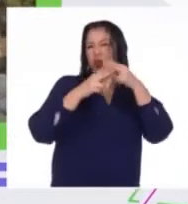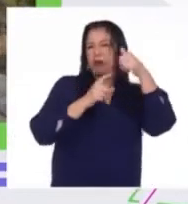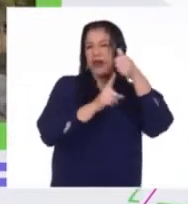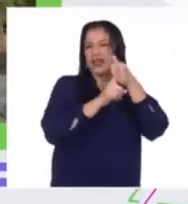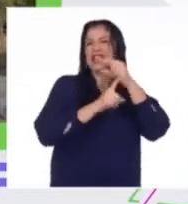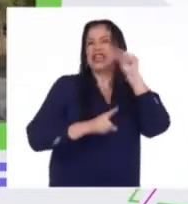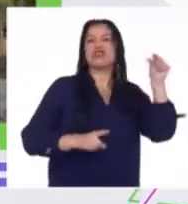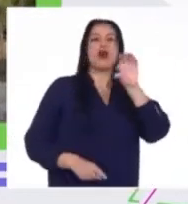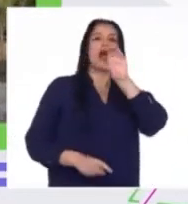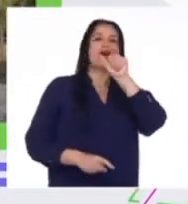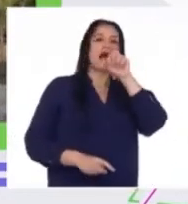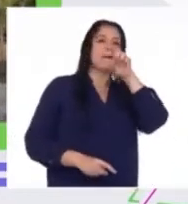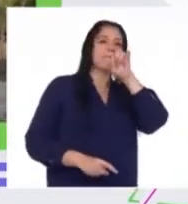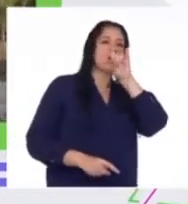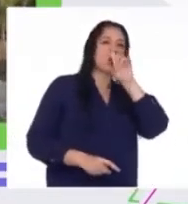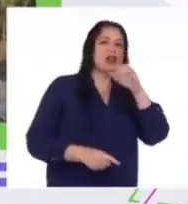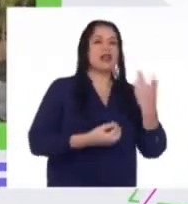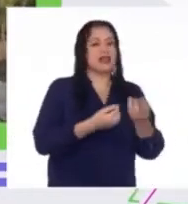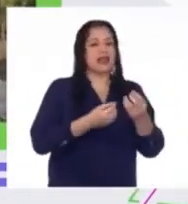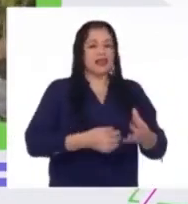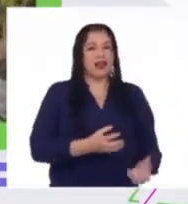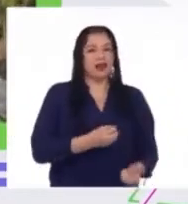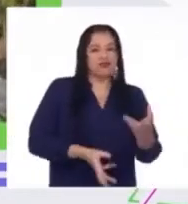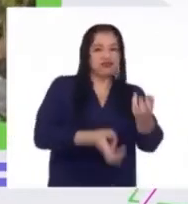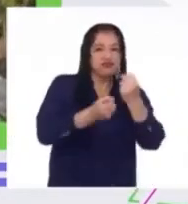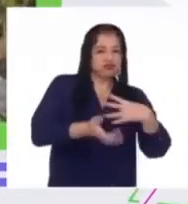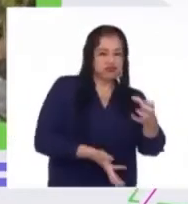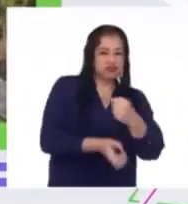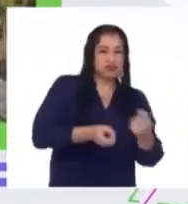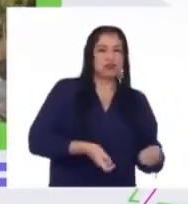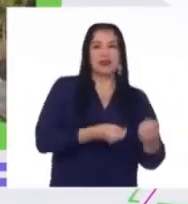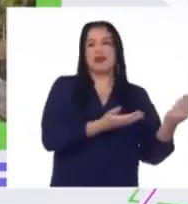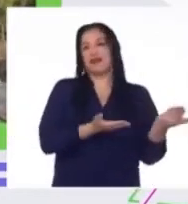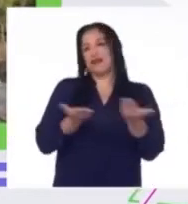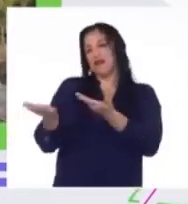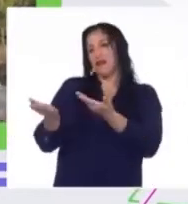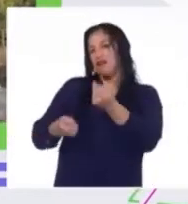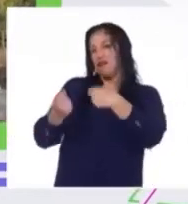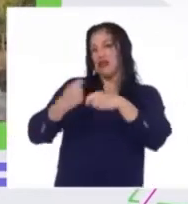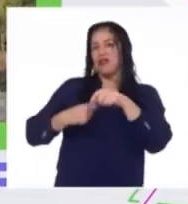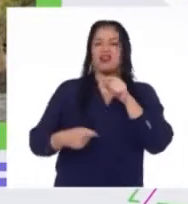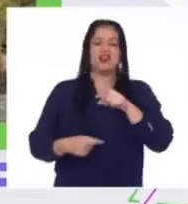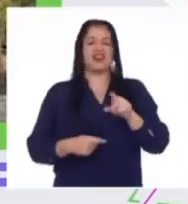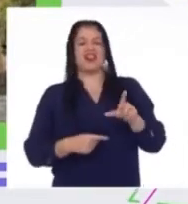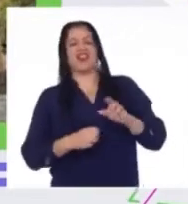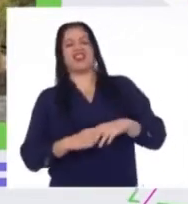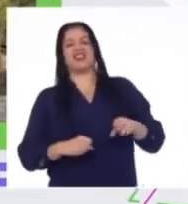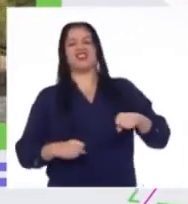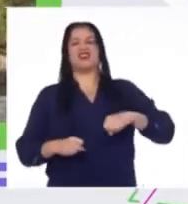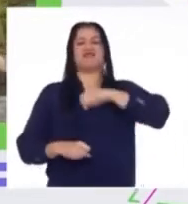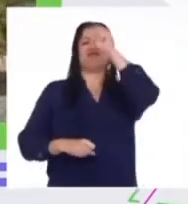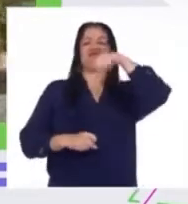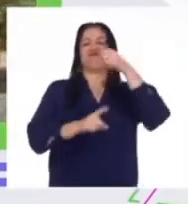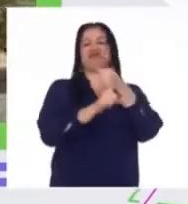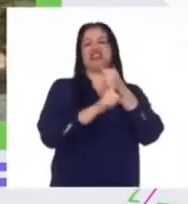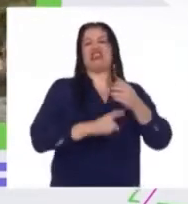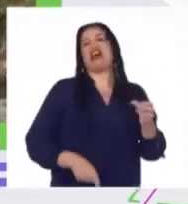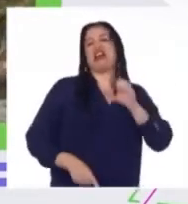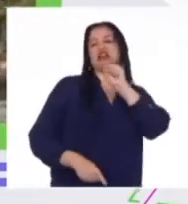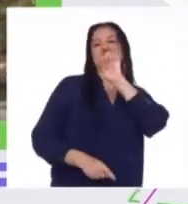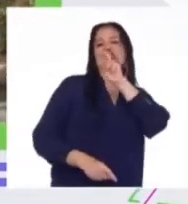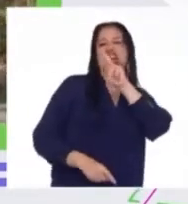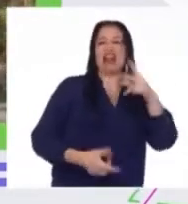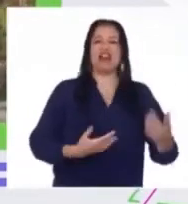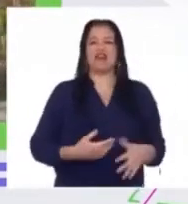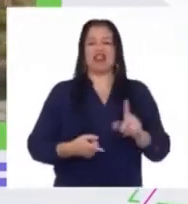¿no? Entonces lo llevan a vender y lo dicen, ¿no? Serranos. Esos serranos chutos están